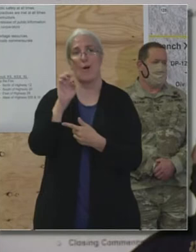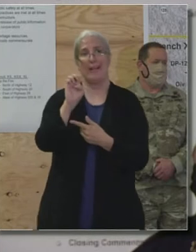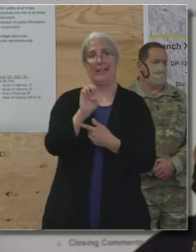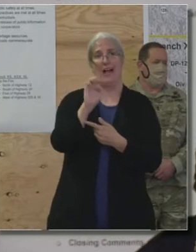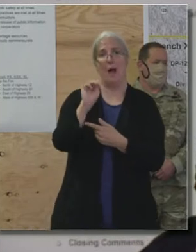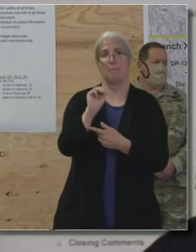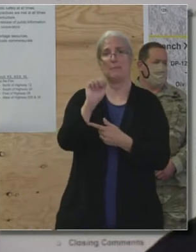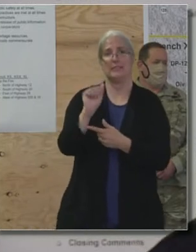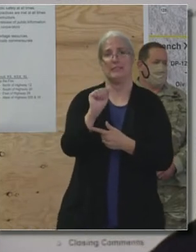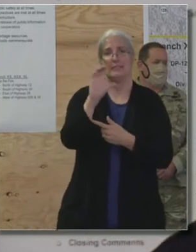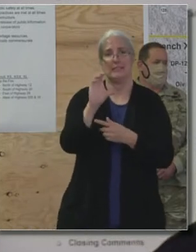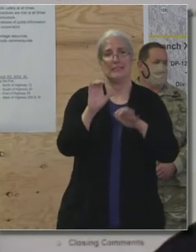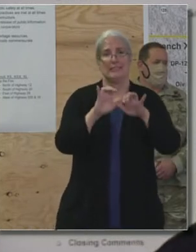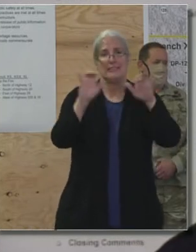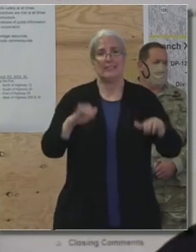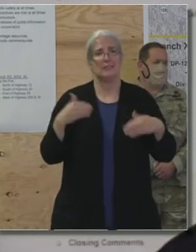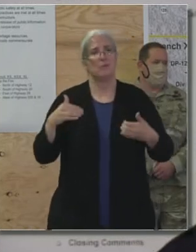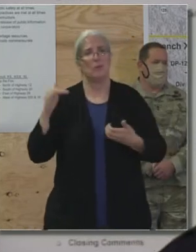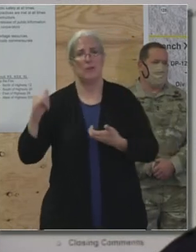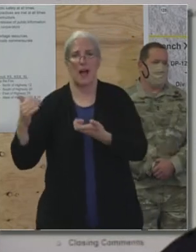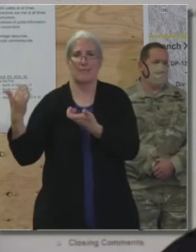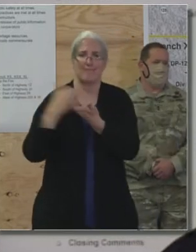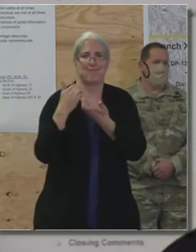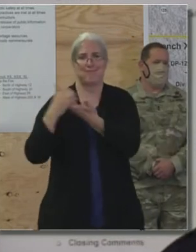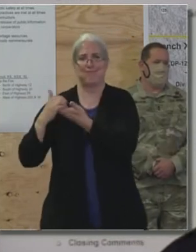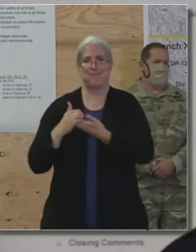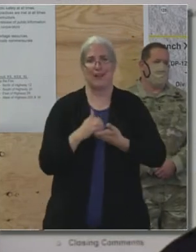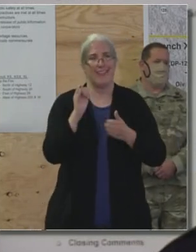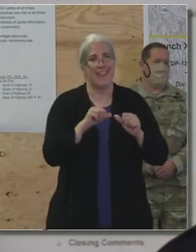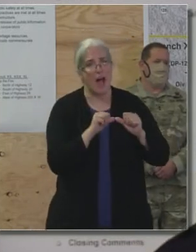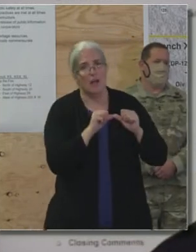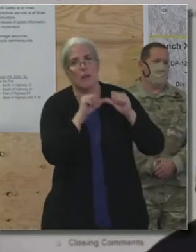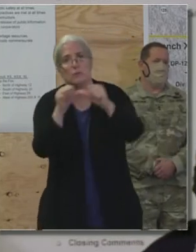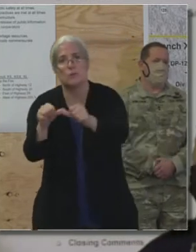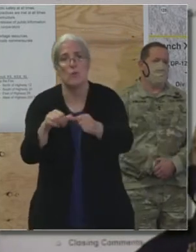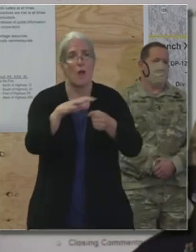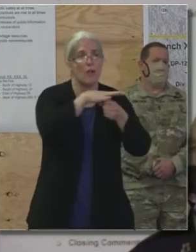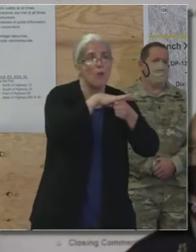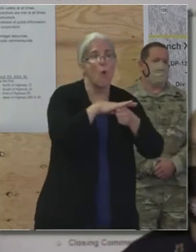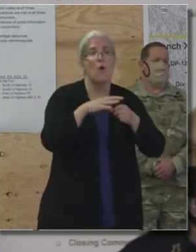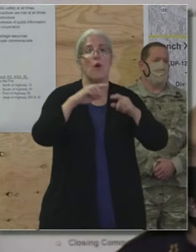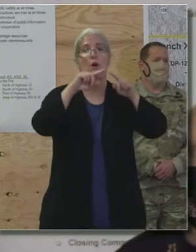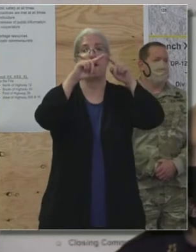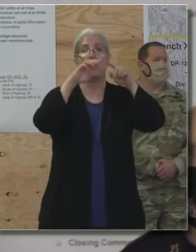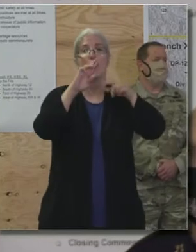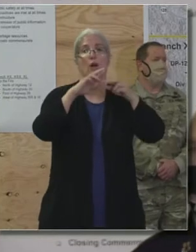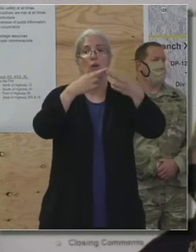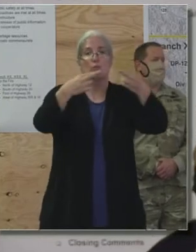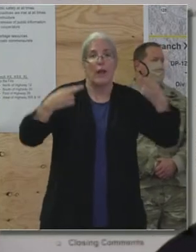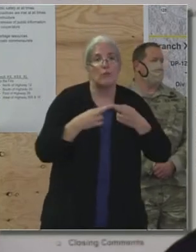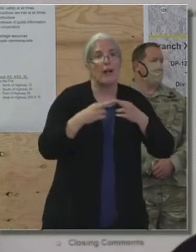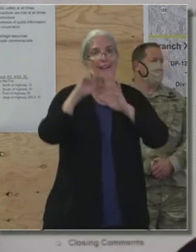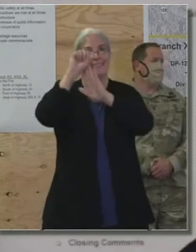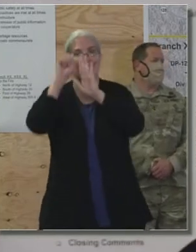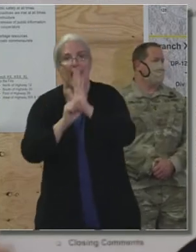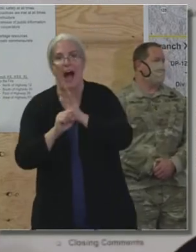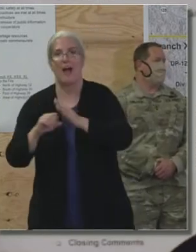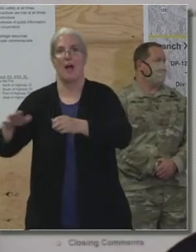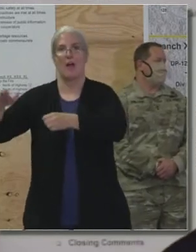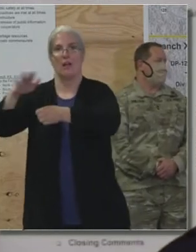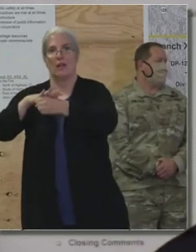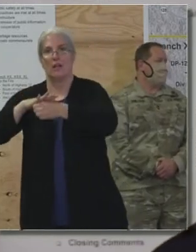y make la ayuda mutua que existe que persiste a nivel local a nivel regional y estatal a los alguaciles del condado